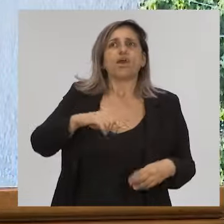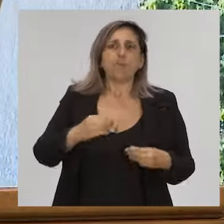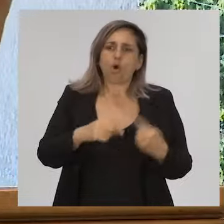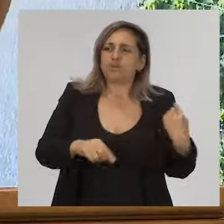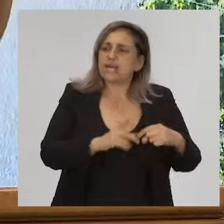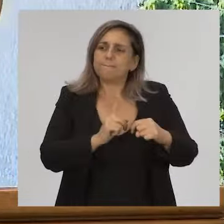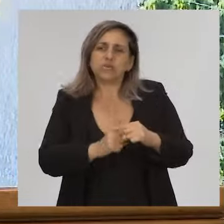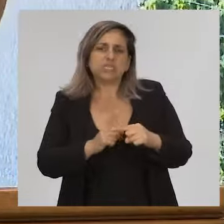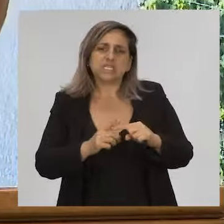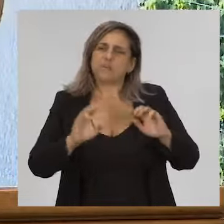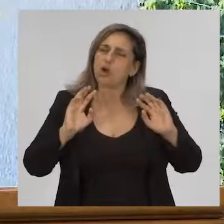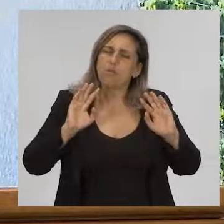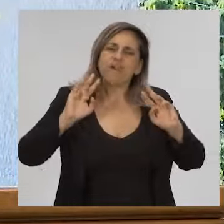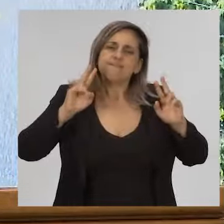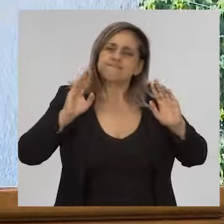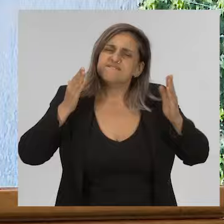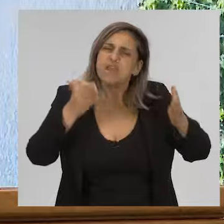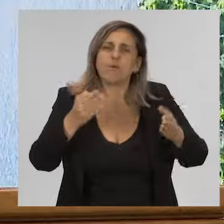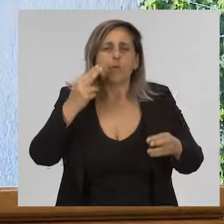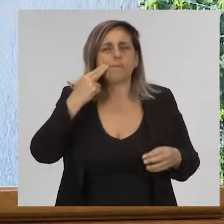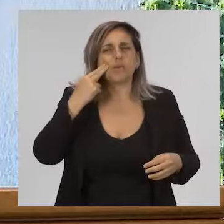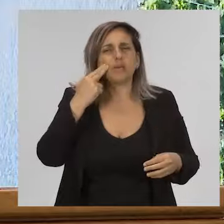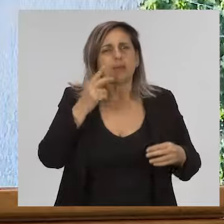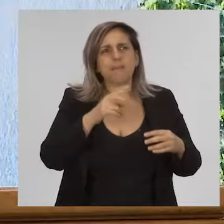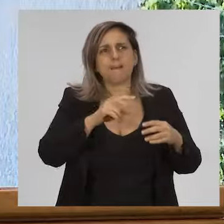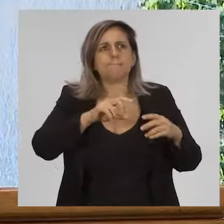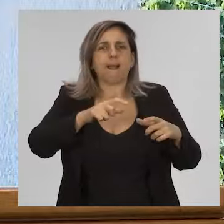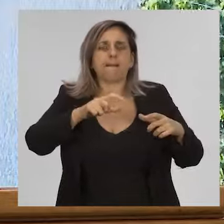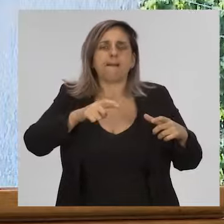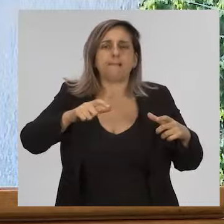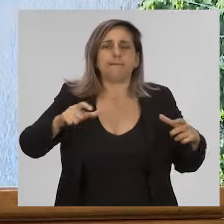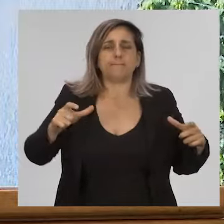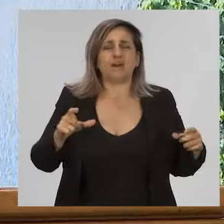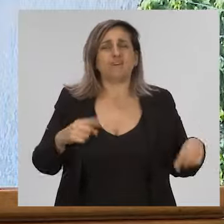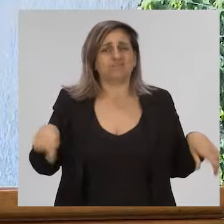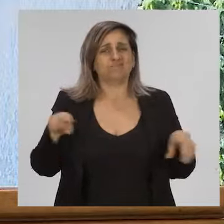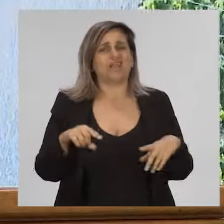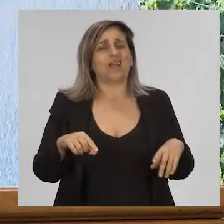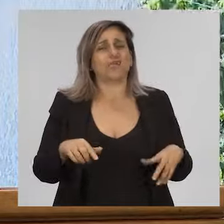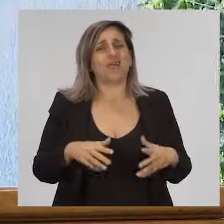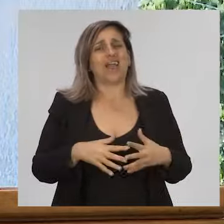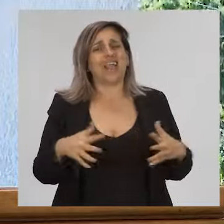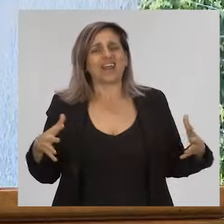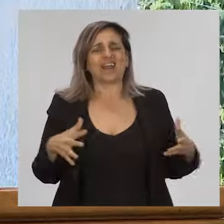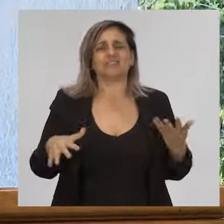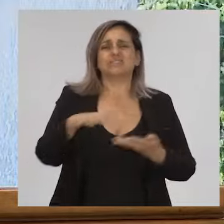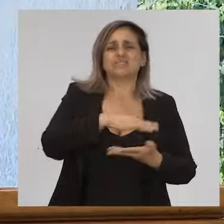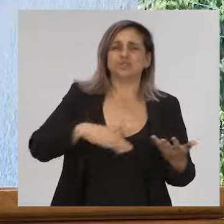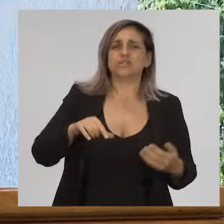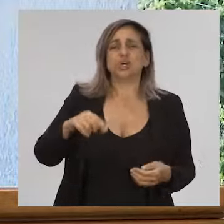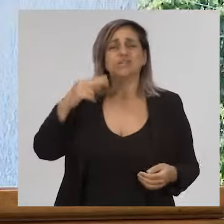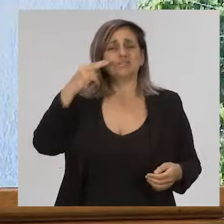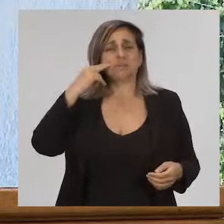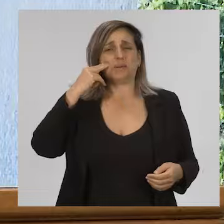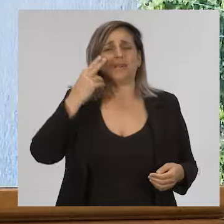No te deja entrar las cosas virtuosas, las cosas lindas, y ese problema se empieza a generar y tiene un enorme condición